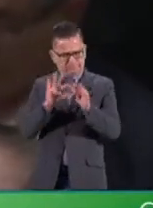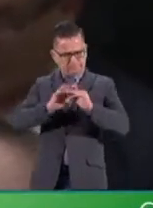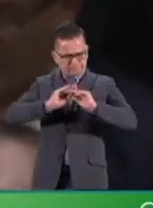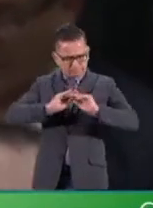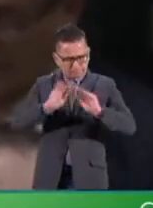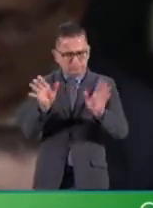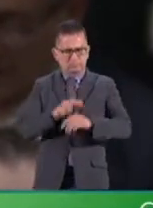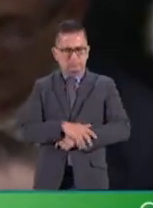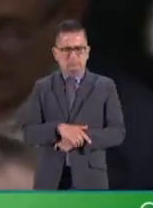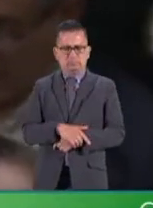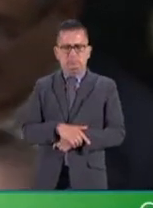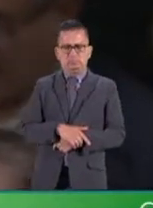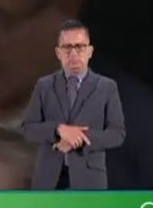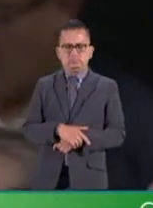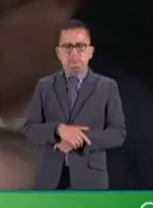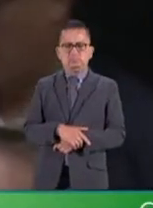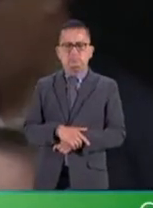aprobar.